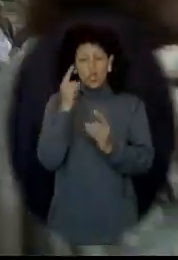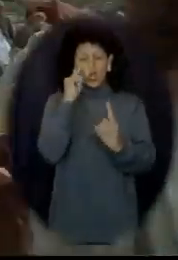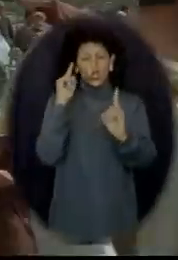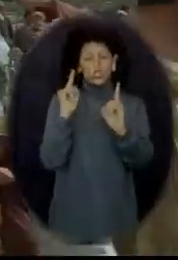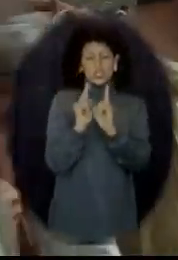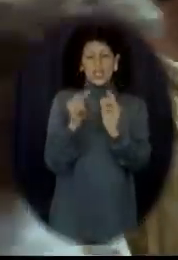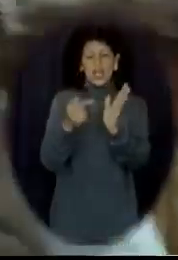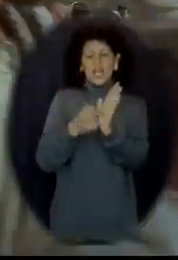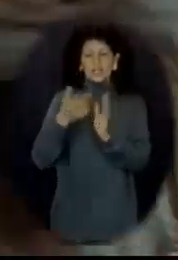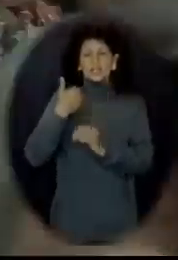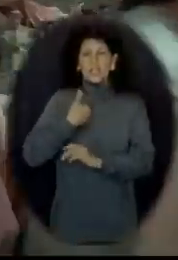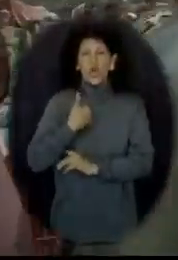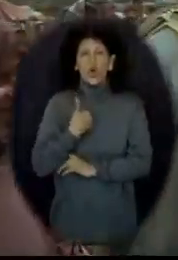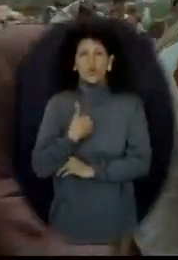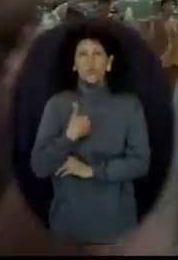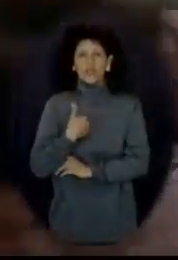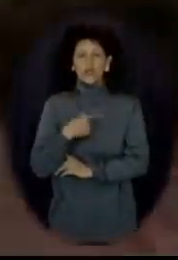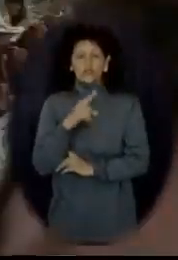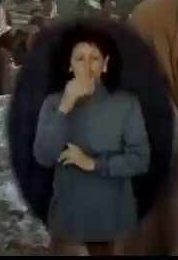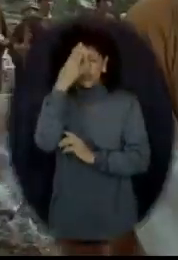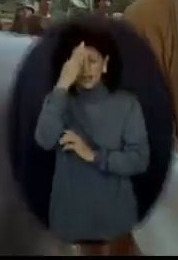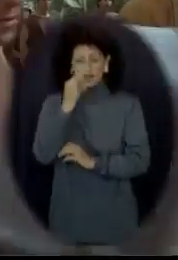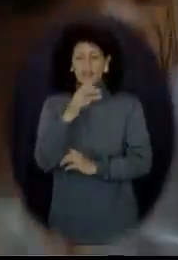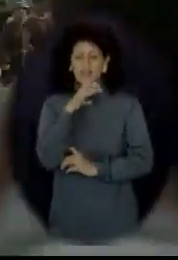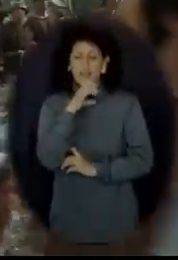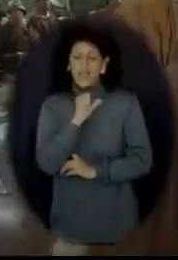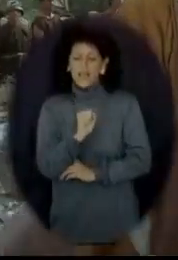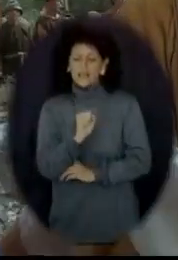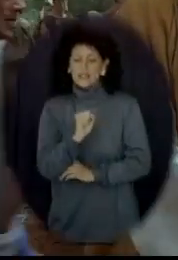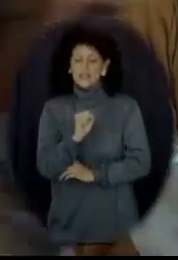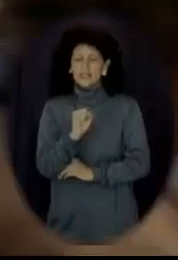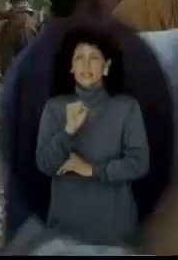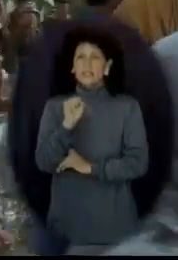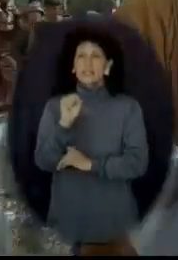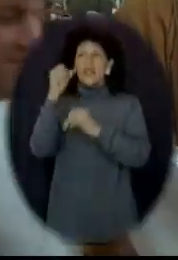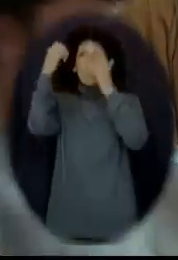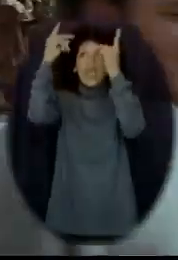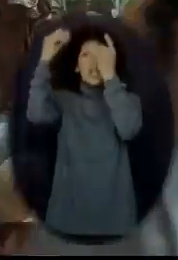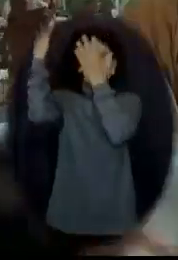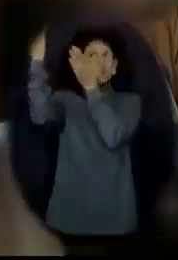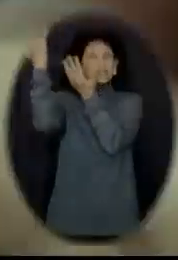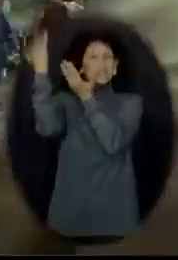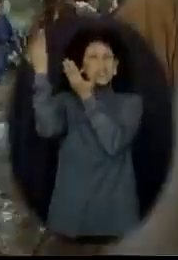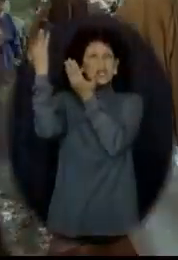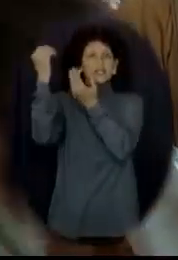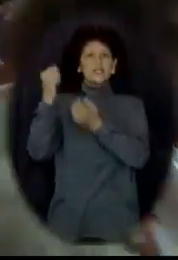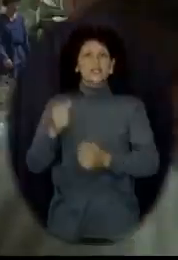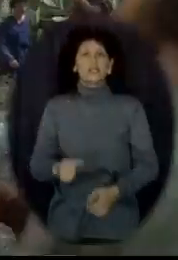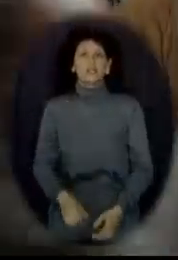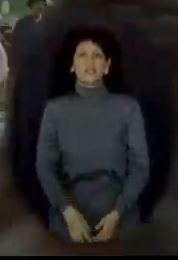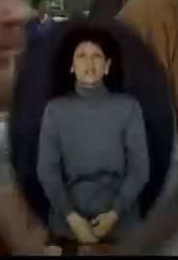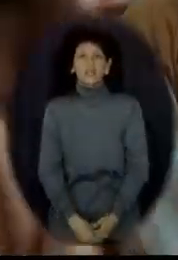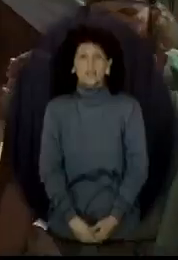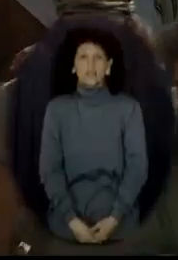Quisiera conocer a este hombre. ¿Tú crees que pueda ser el Mesías?